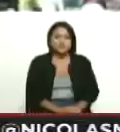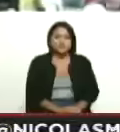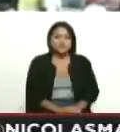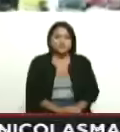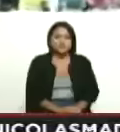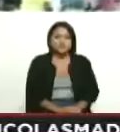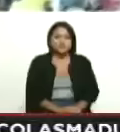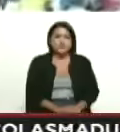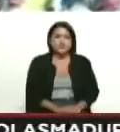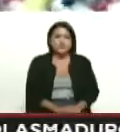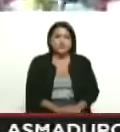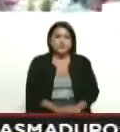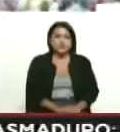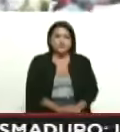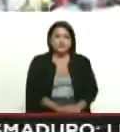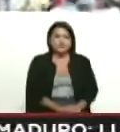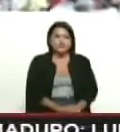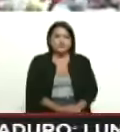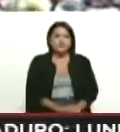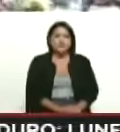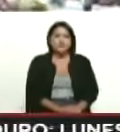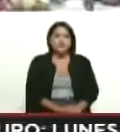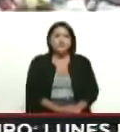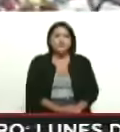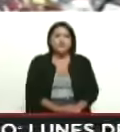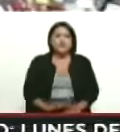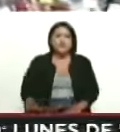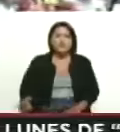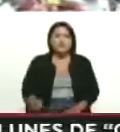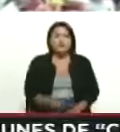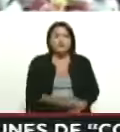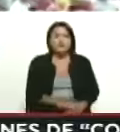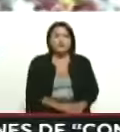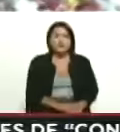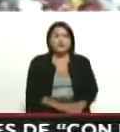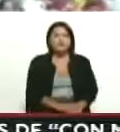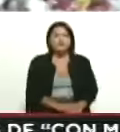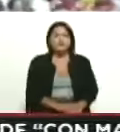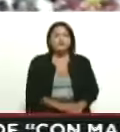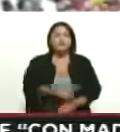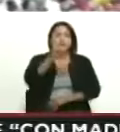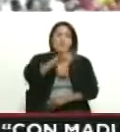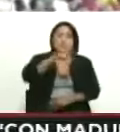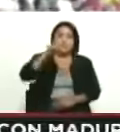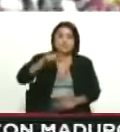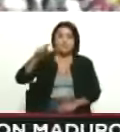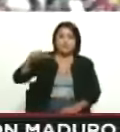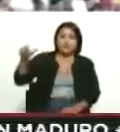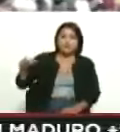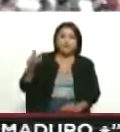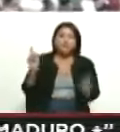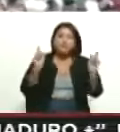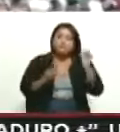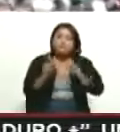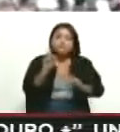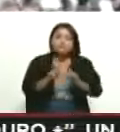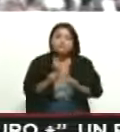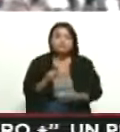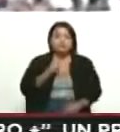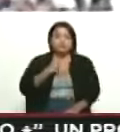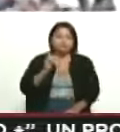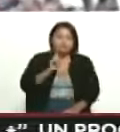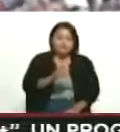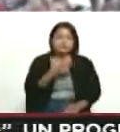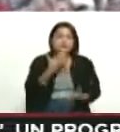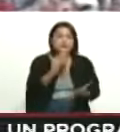¡Que viva Caracas! Bueno, compañeros, compañeras, paso por aquí a agradecer a nuestra